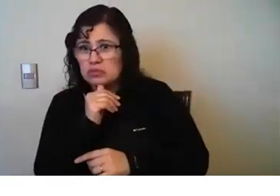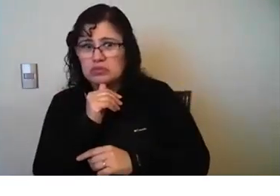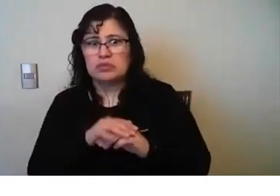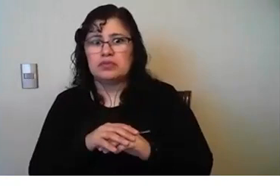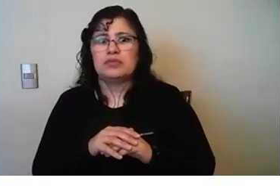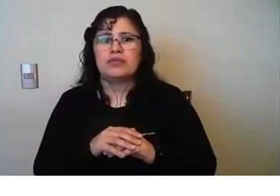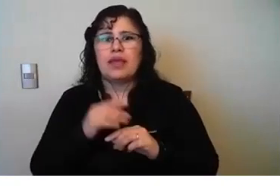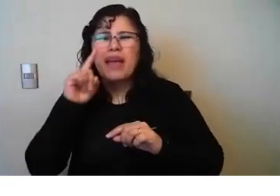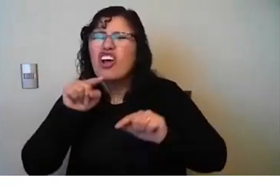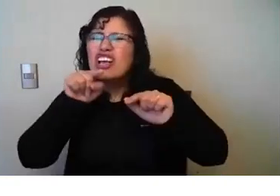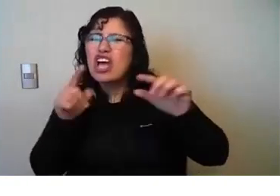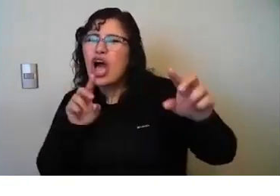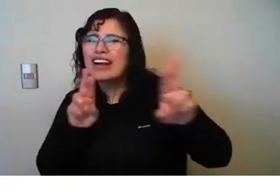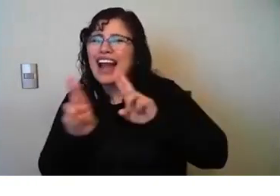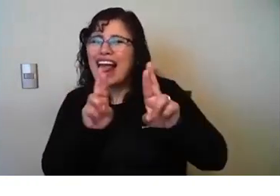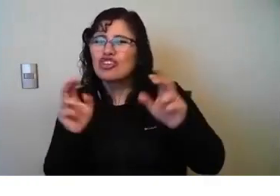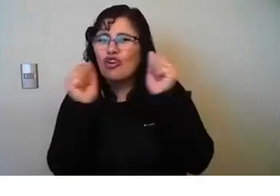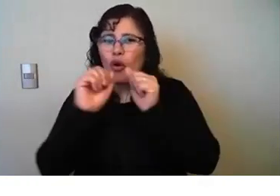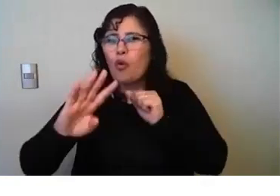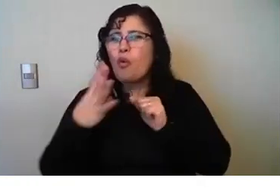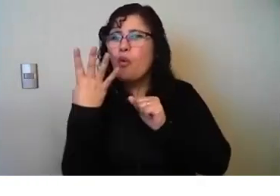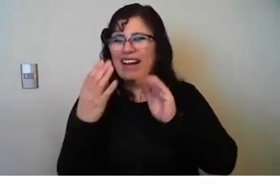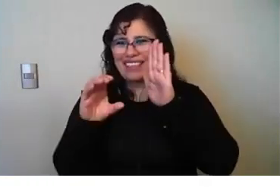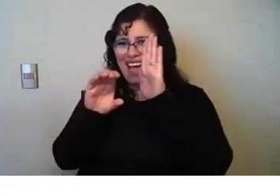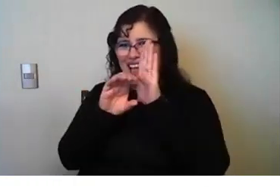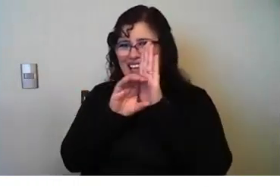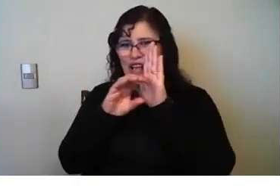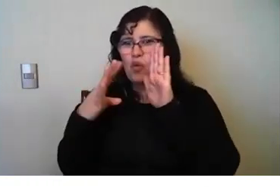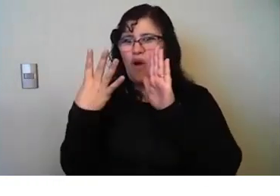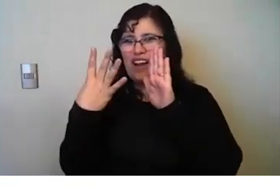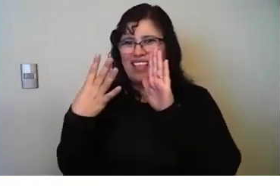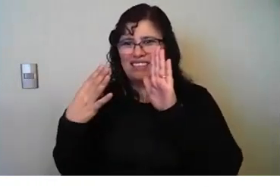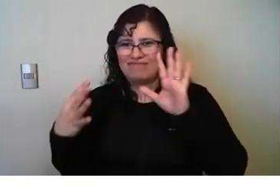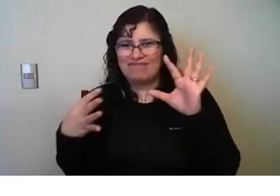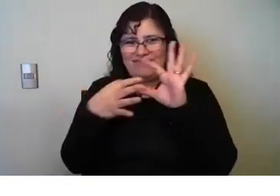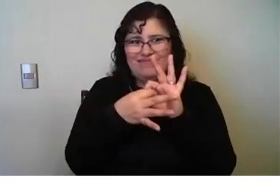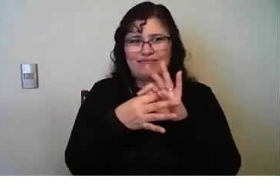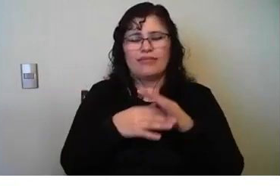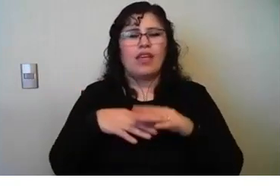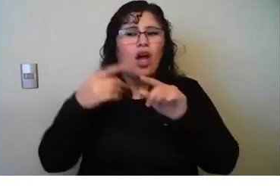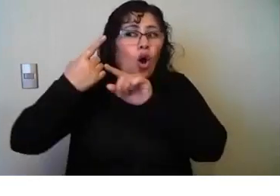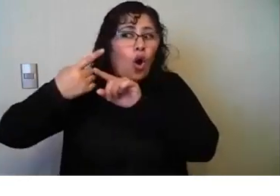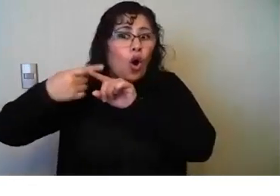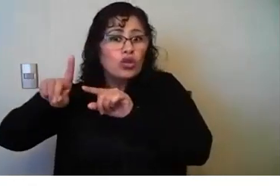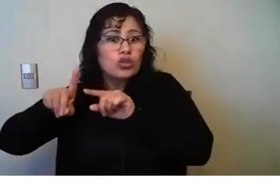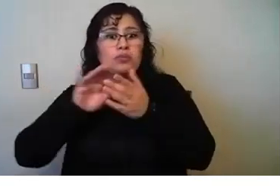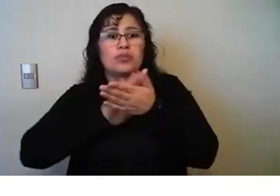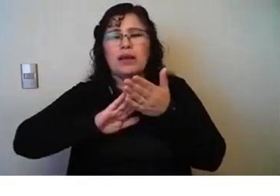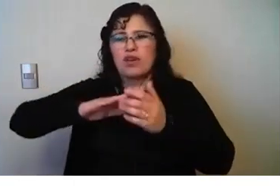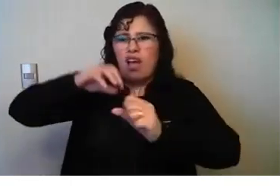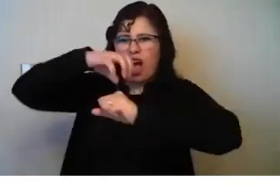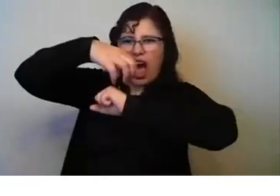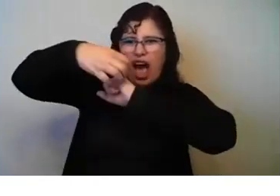Y las capas 1, 2 y 3 reciben desde otras áreas cerebrales, es decir, fibras